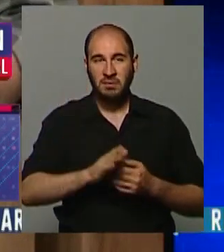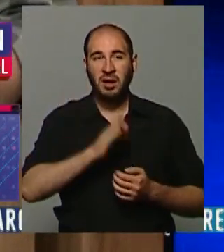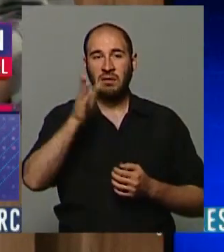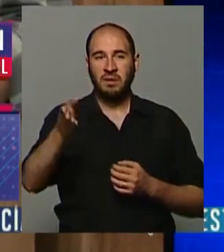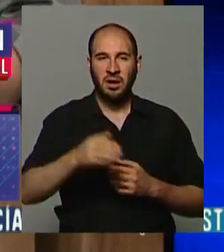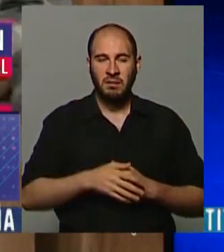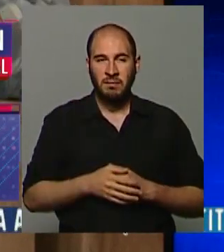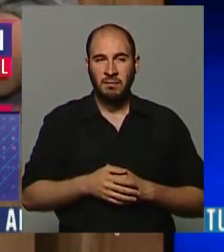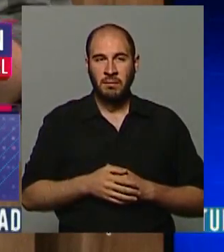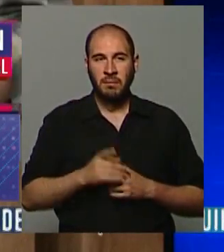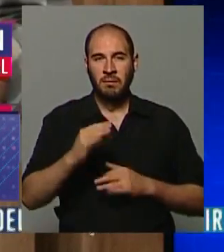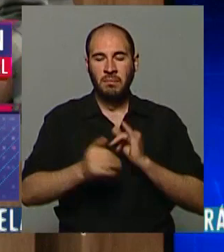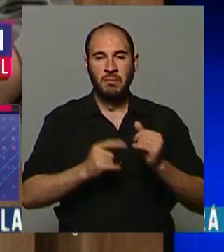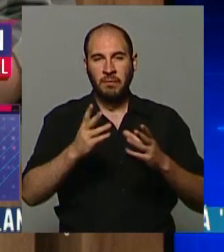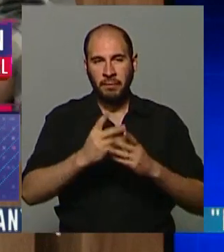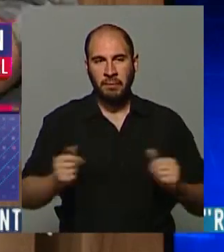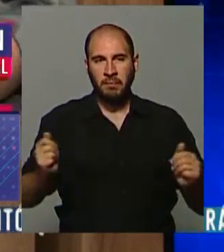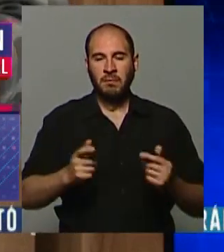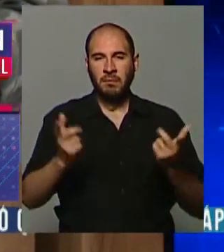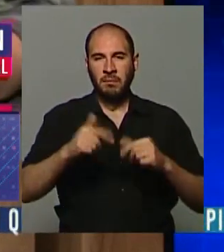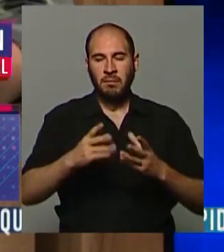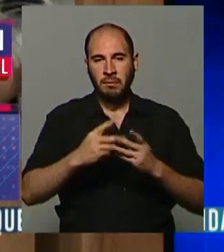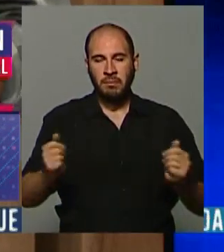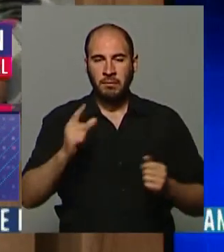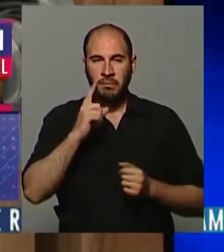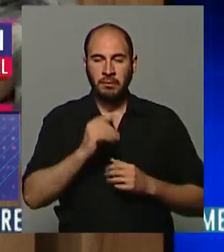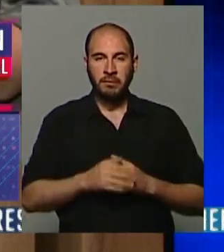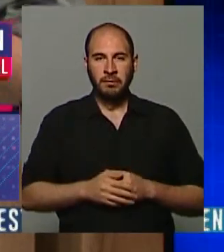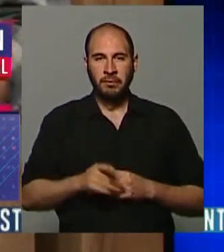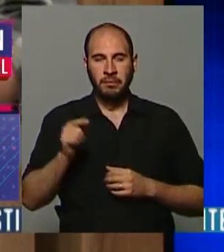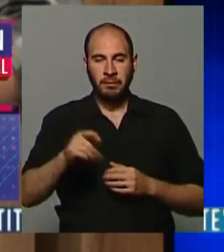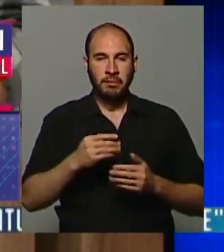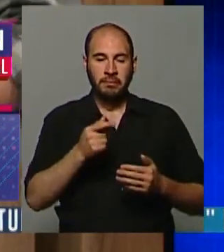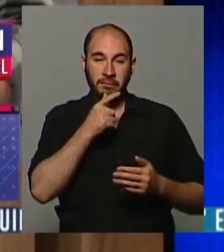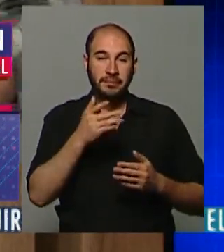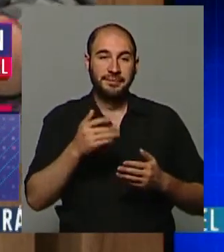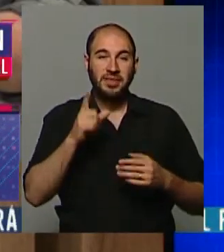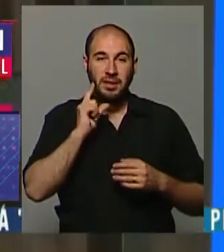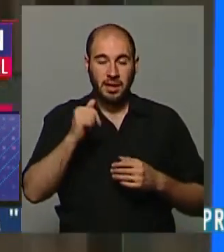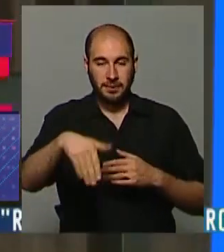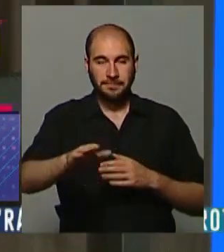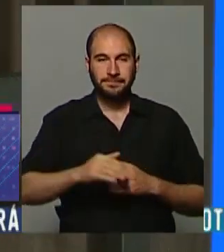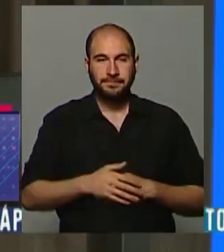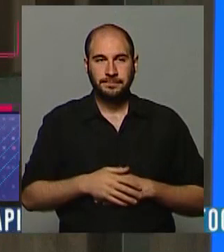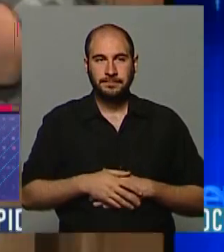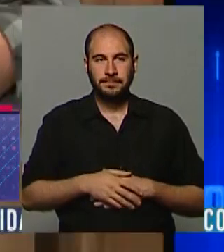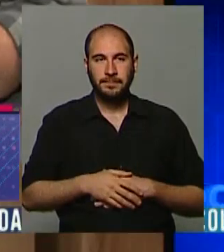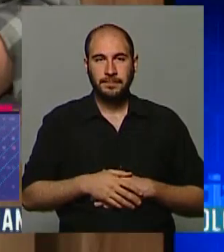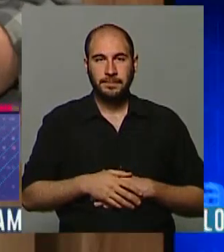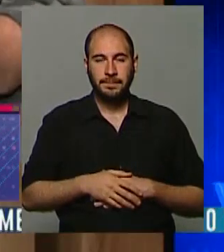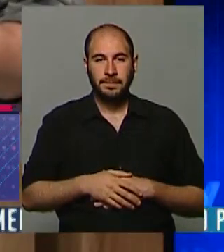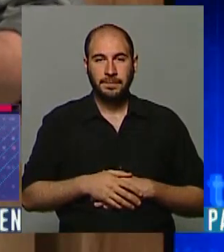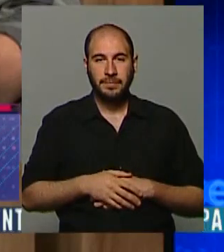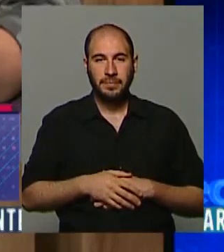participar en el cierre de la cumbre, ¿no es cierto? Que va a ser el que en teoría firmaría. Entonces, sin duda